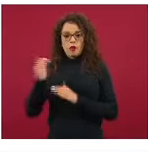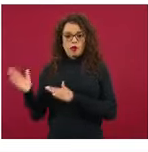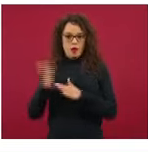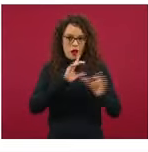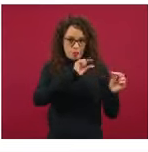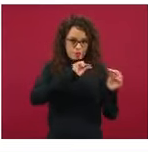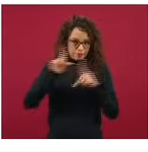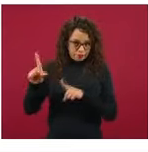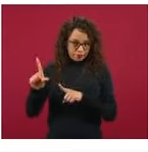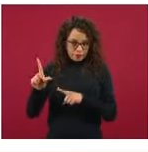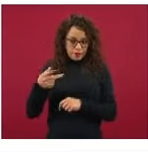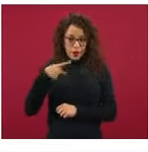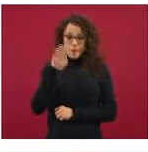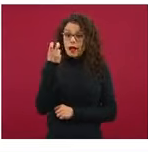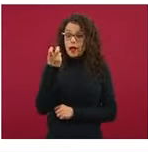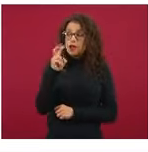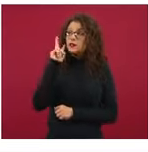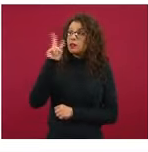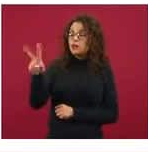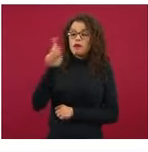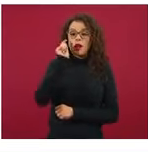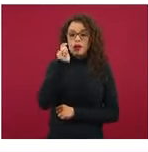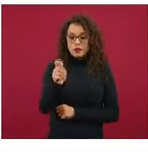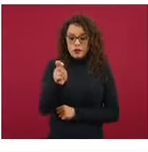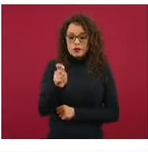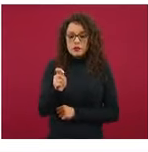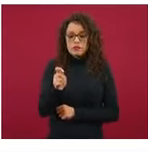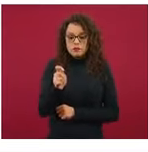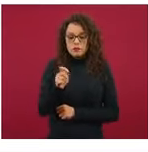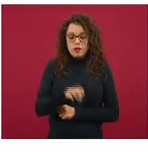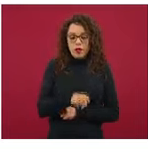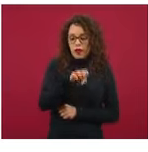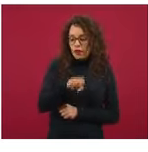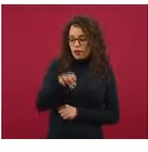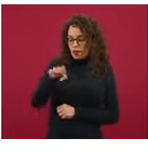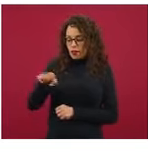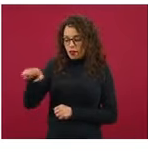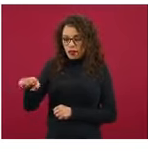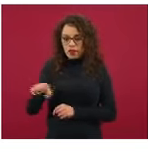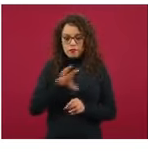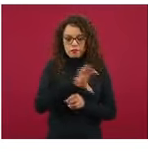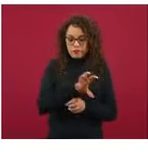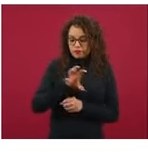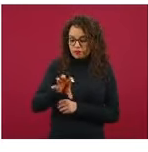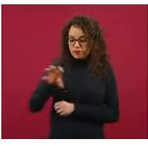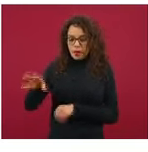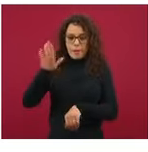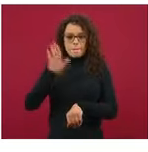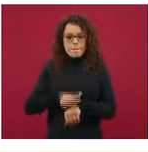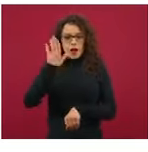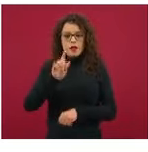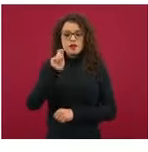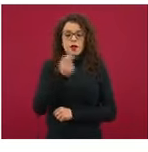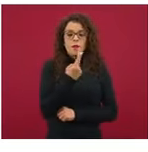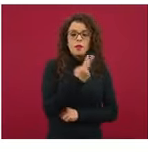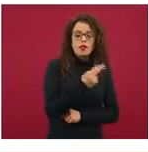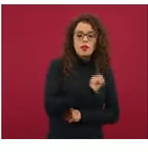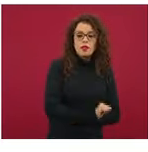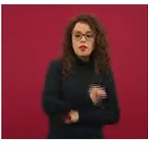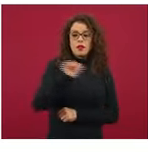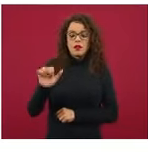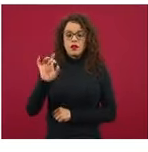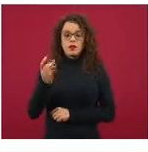también vemos en esta es que la distribución de los grupos de edad pues está más focalizado entre los 25